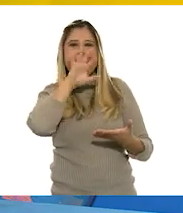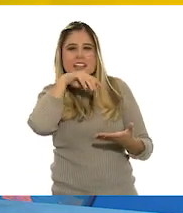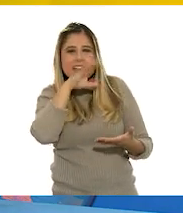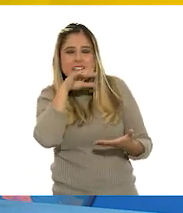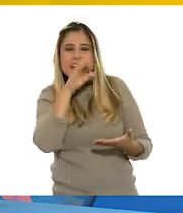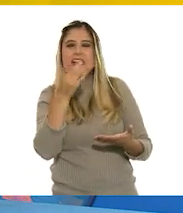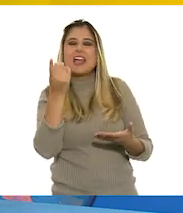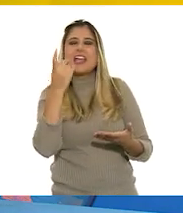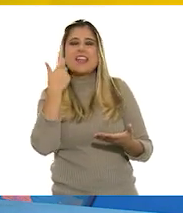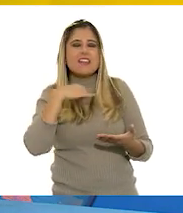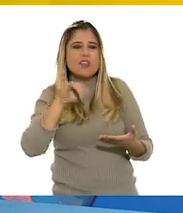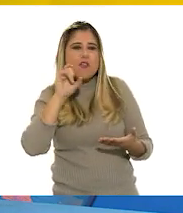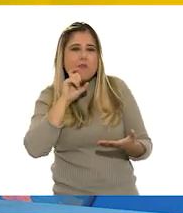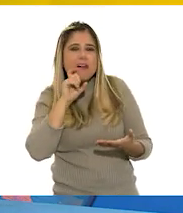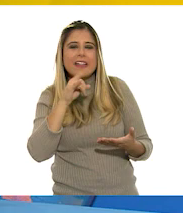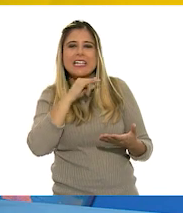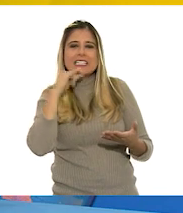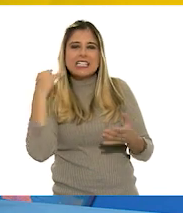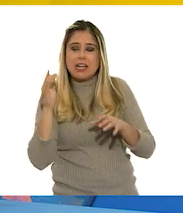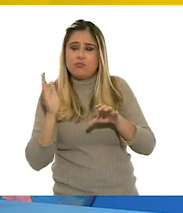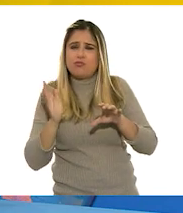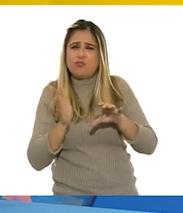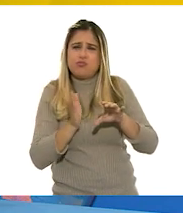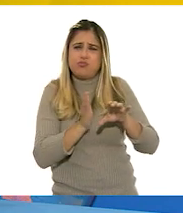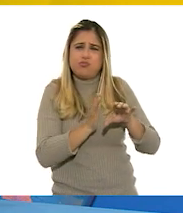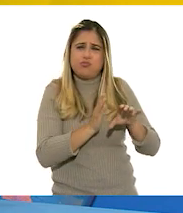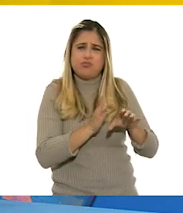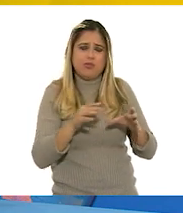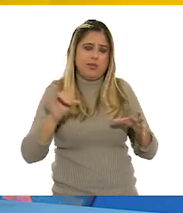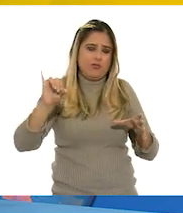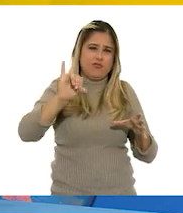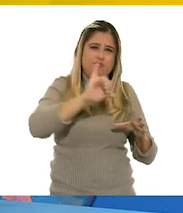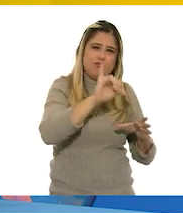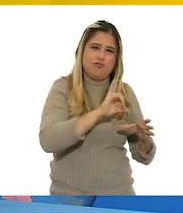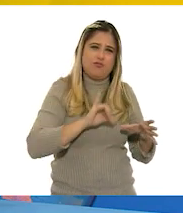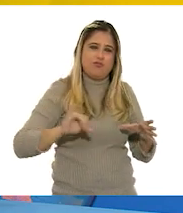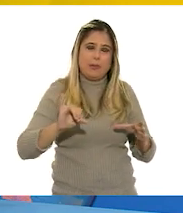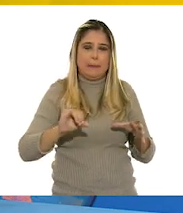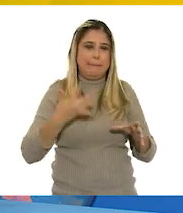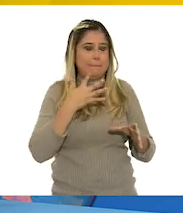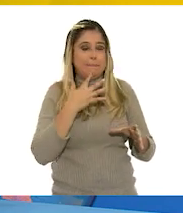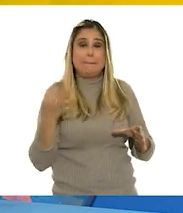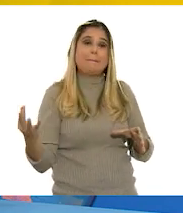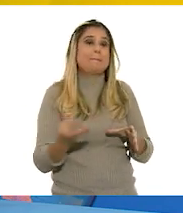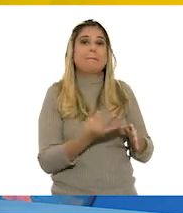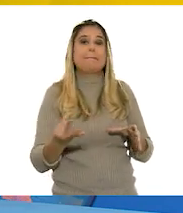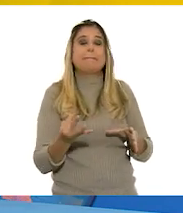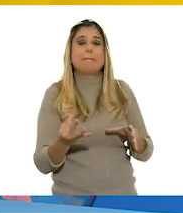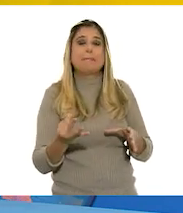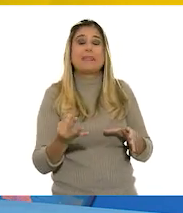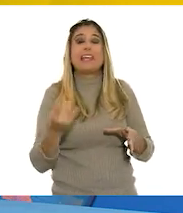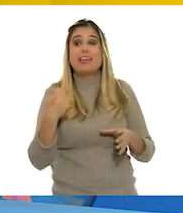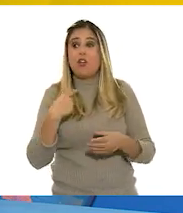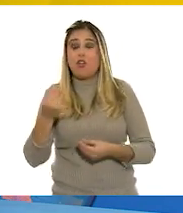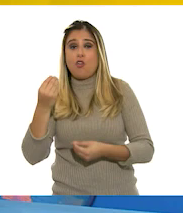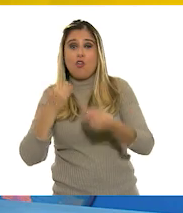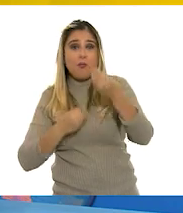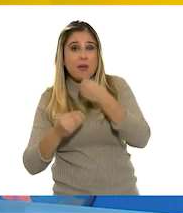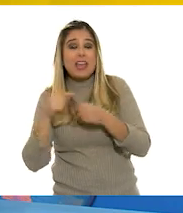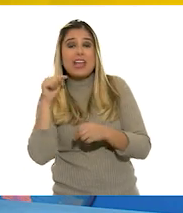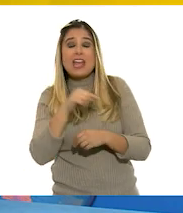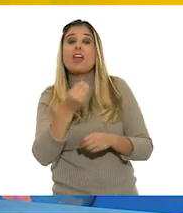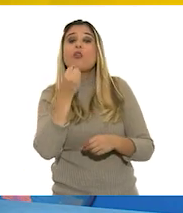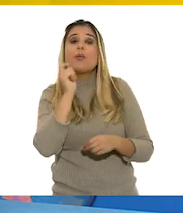jitomates, aguacatito, un chilito, un poquito de especias. No, ¿y dónde lo comí? Bueno, pues especificaban que era